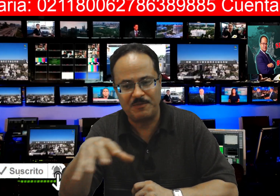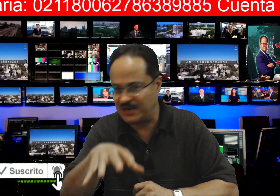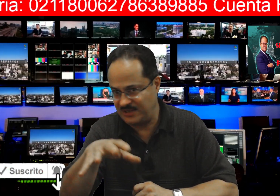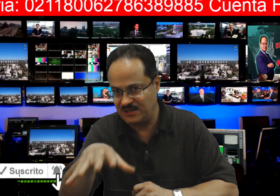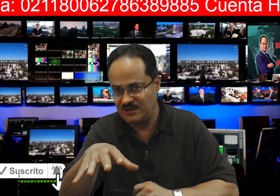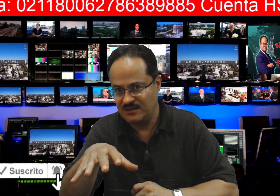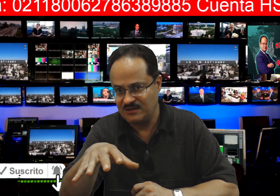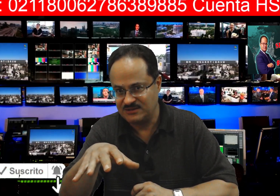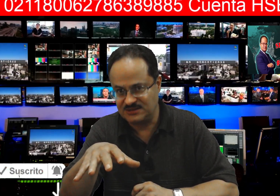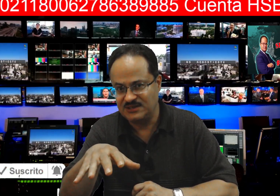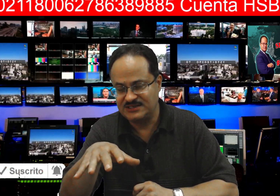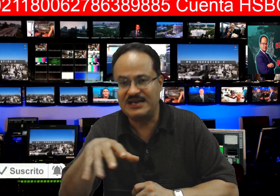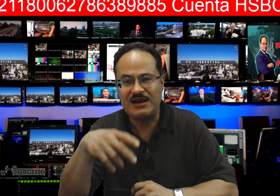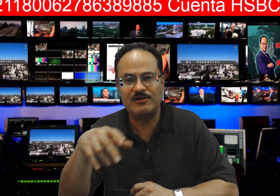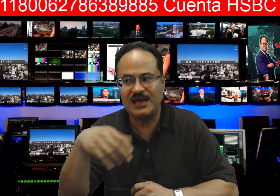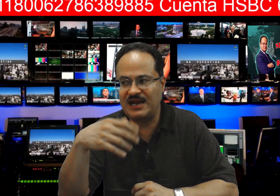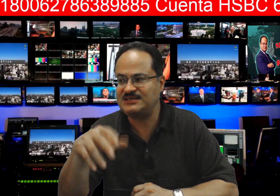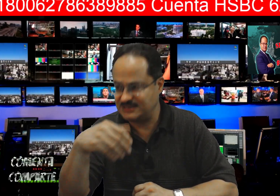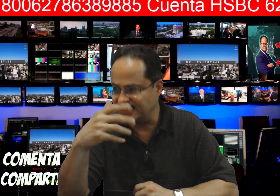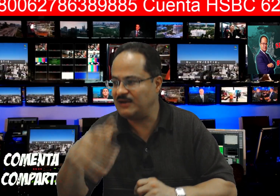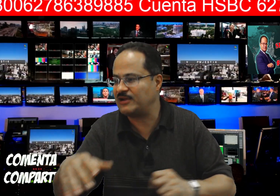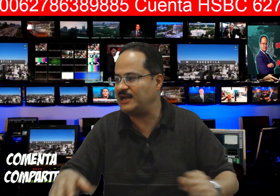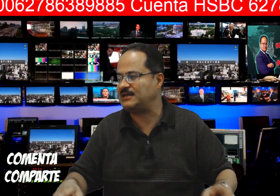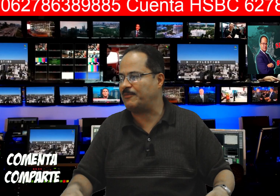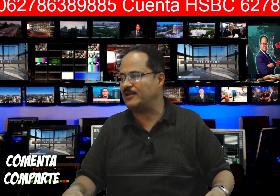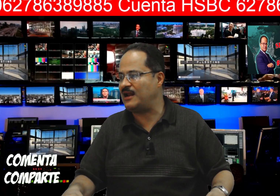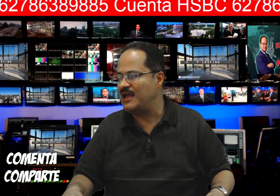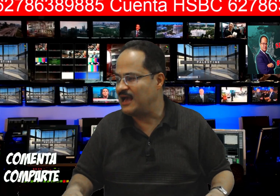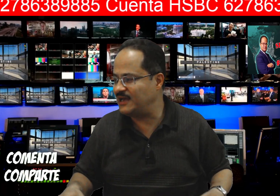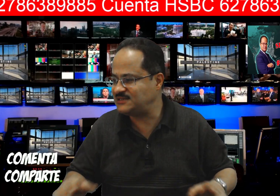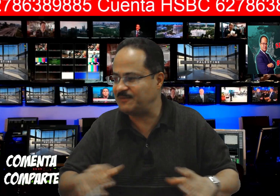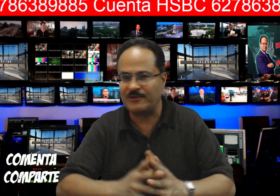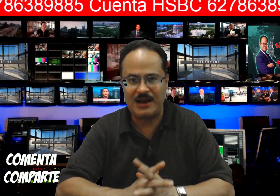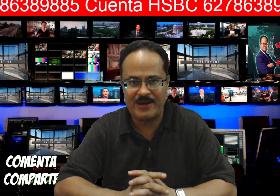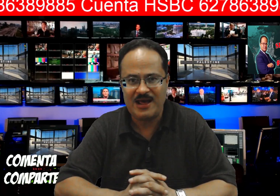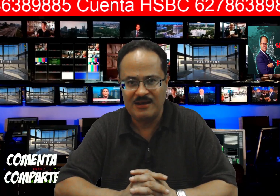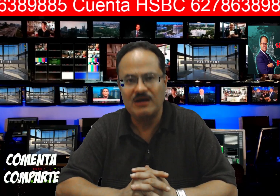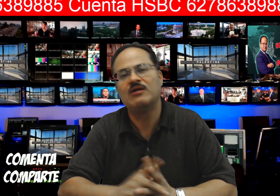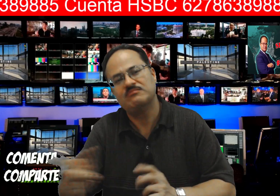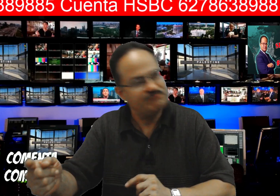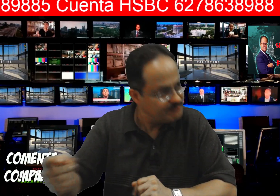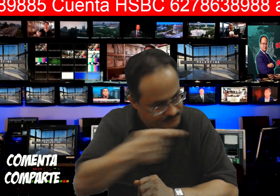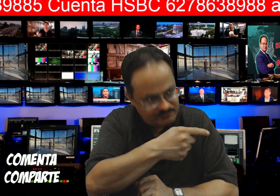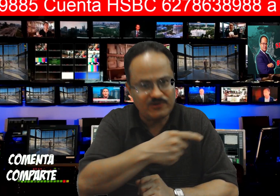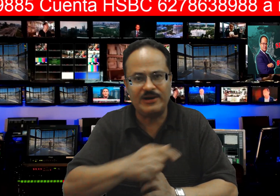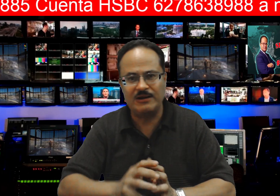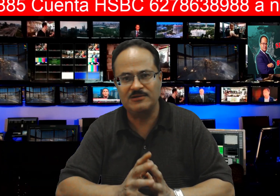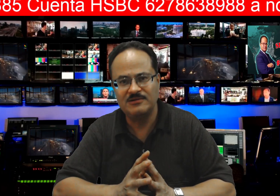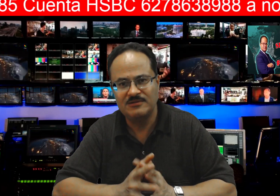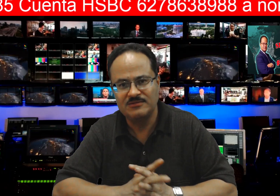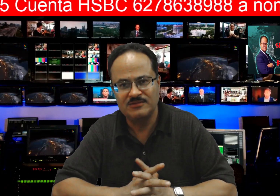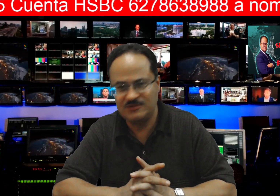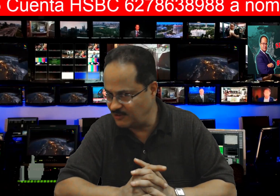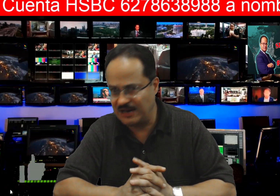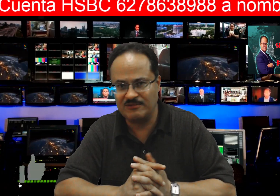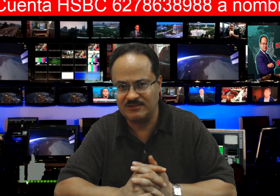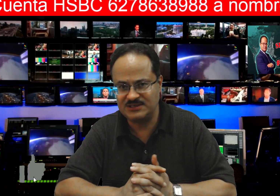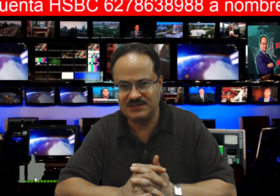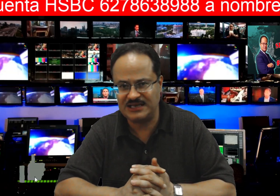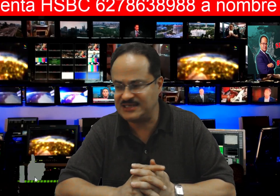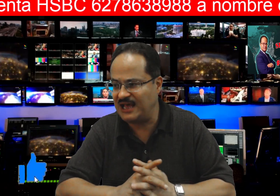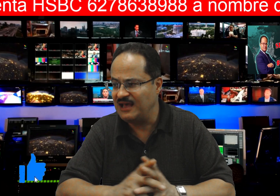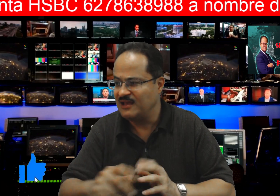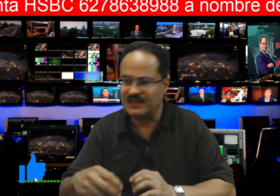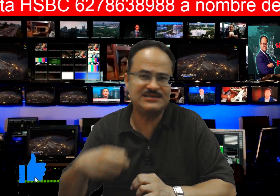apoyo para m si en algo quieres Si en algo quieres apoyar a este programa dónalo dónalo